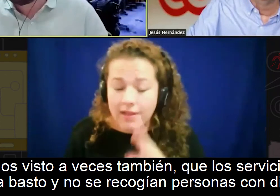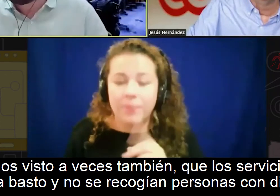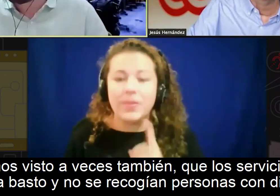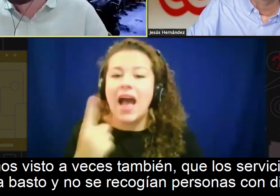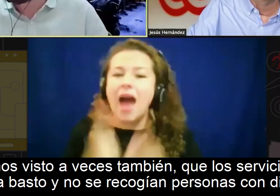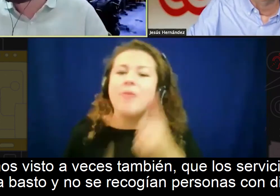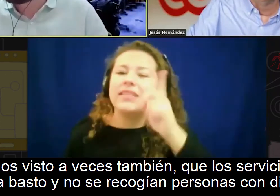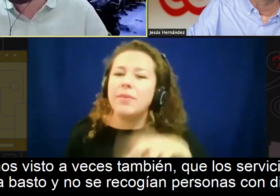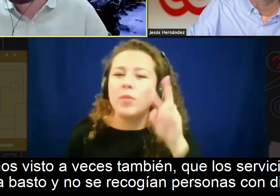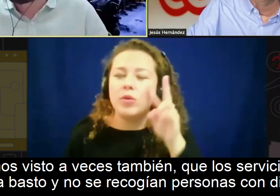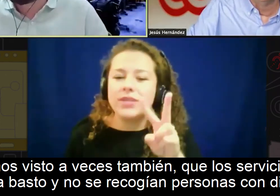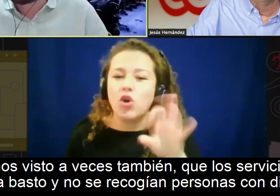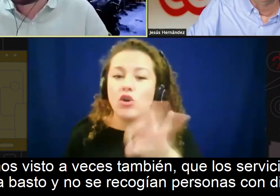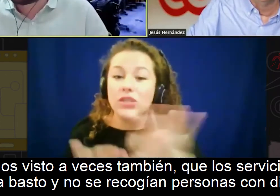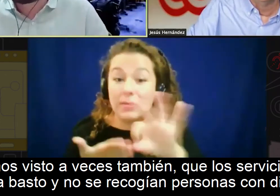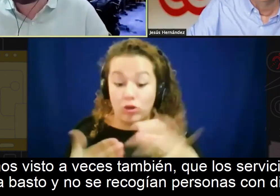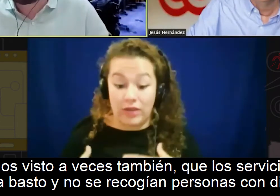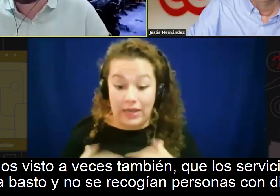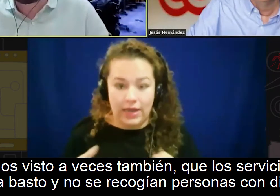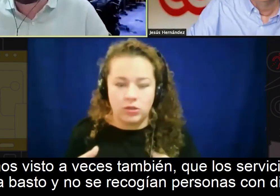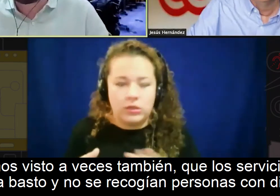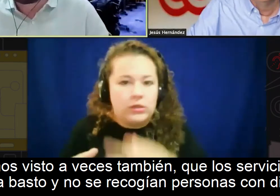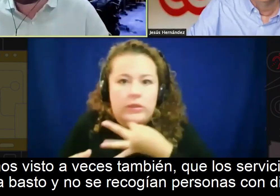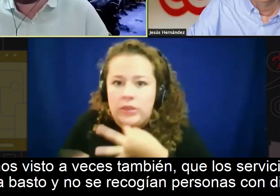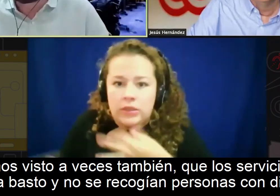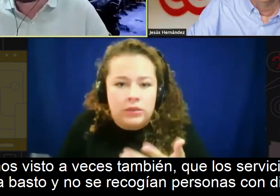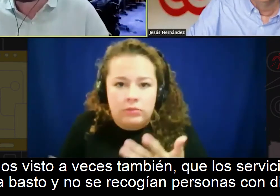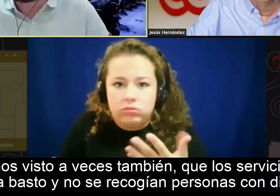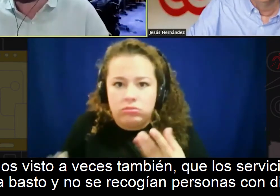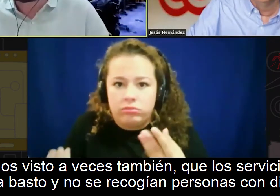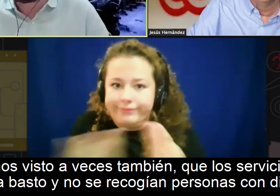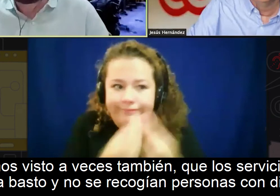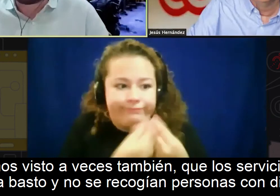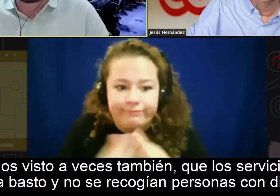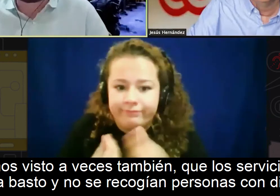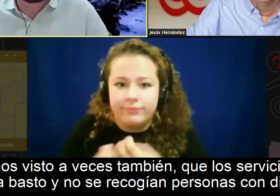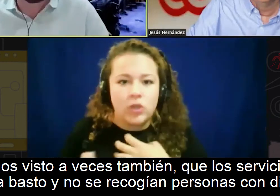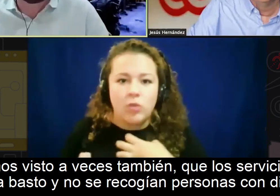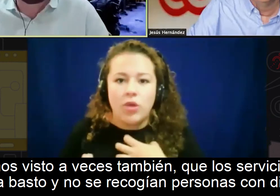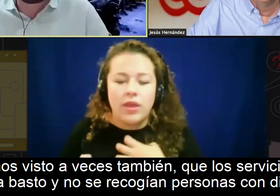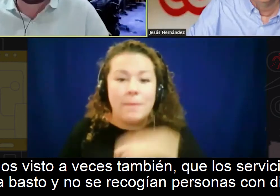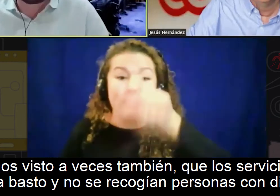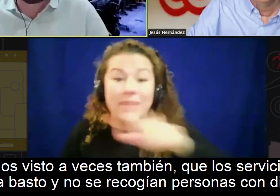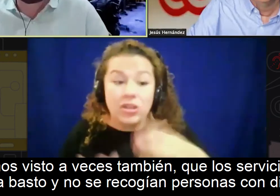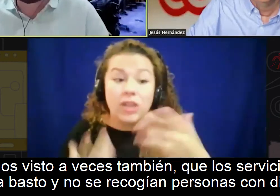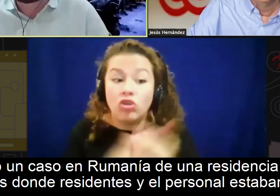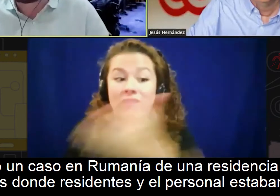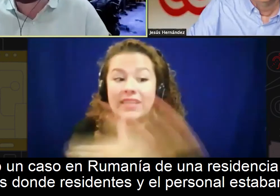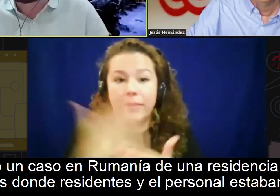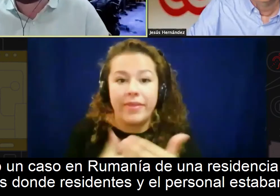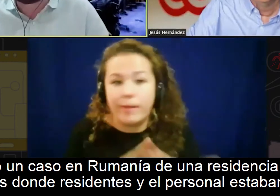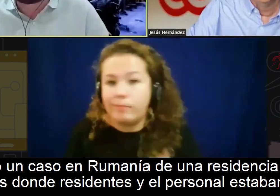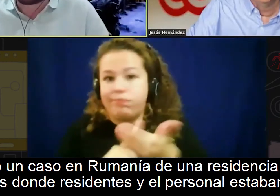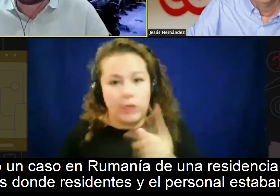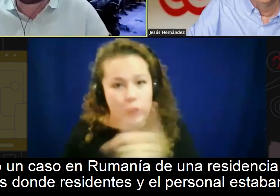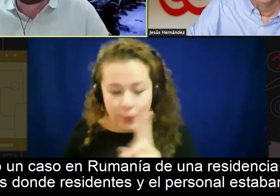que los servicios sanitarios no daban abasto y no se recogía a personas con discapacidad. Ha habido un caso,